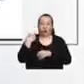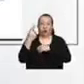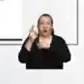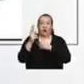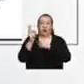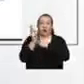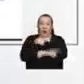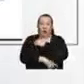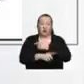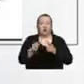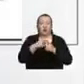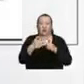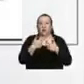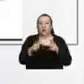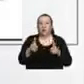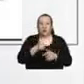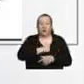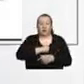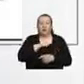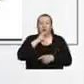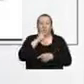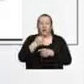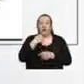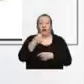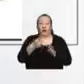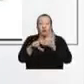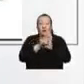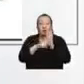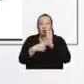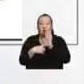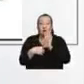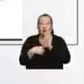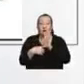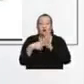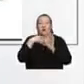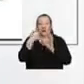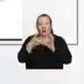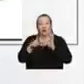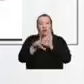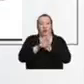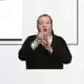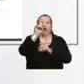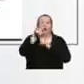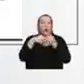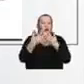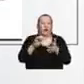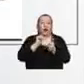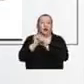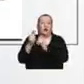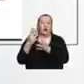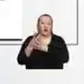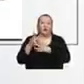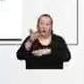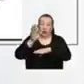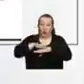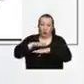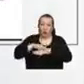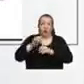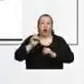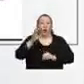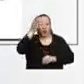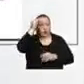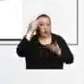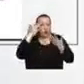libre y es correcto si es correcto o no si lo metieron presos y siéntese no pues tiene presionado un año al que es culpable si no siempre